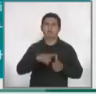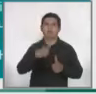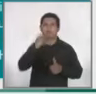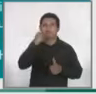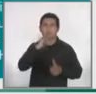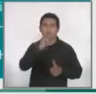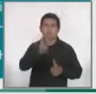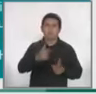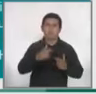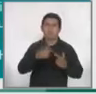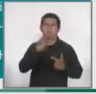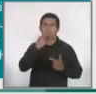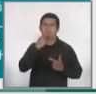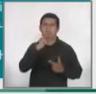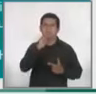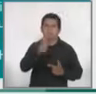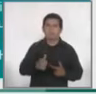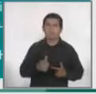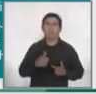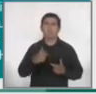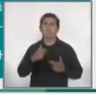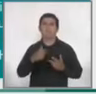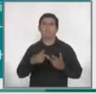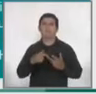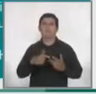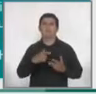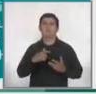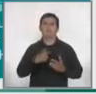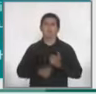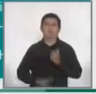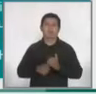del olfato, pérdida del gusto o diarrea,